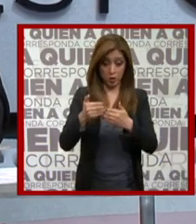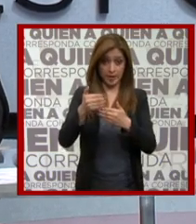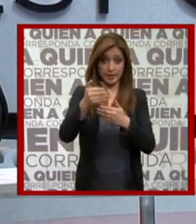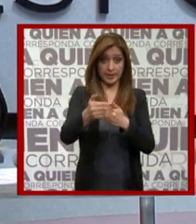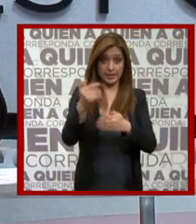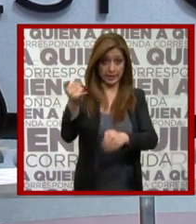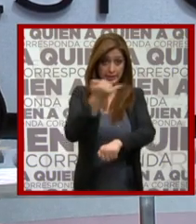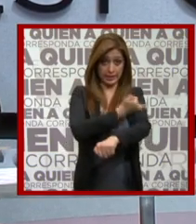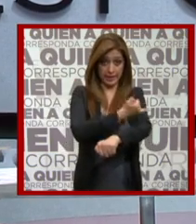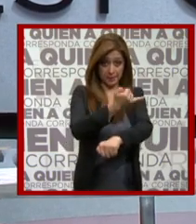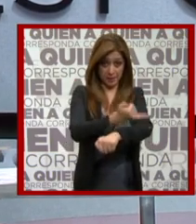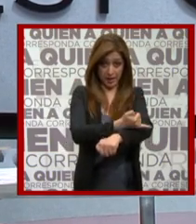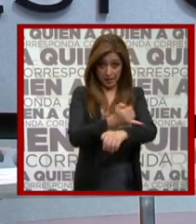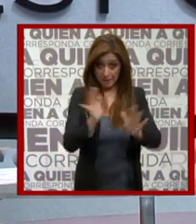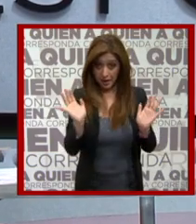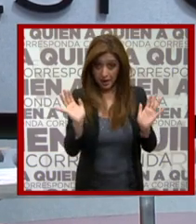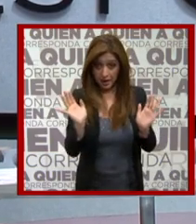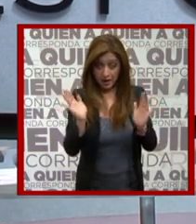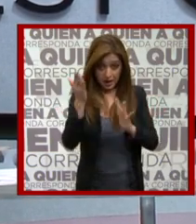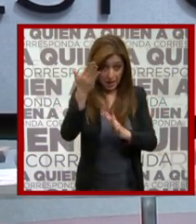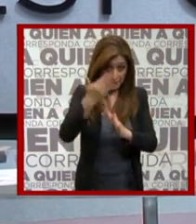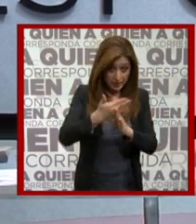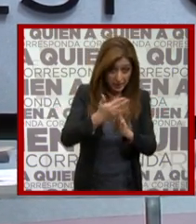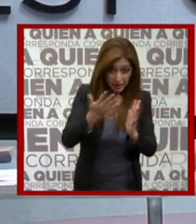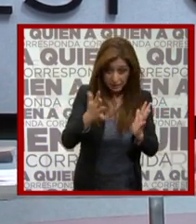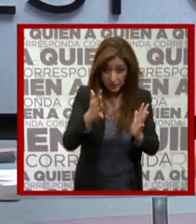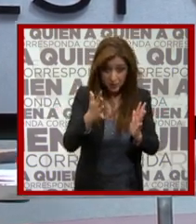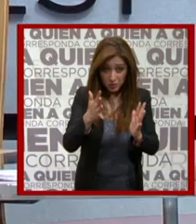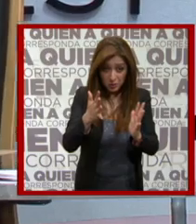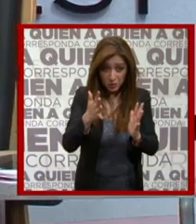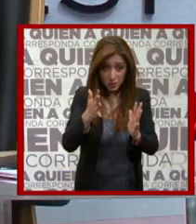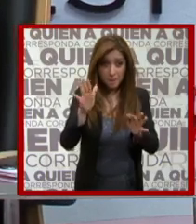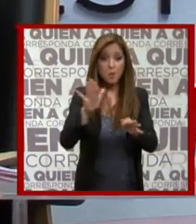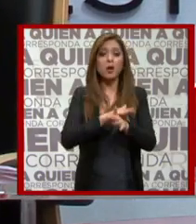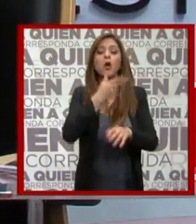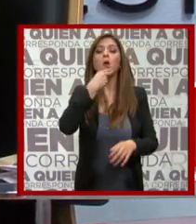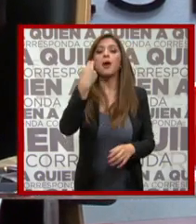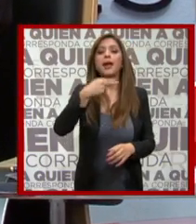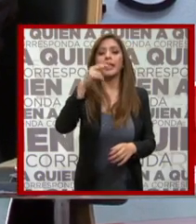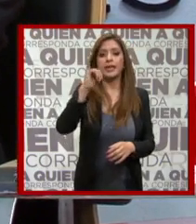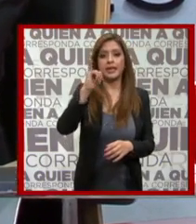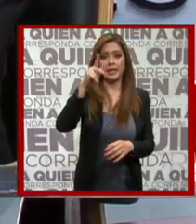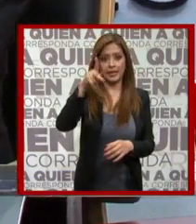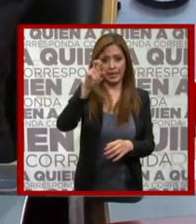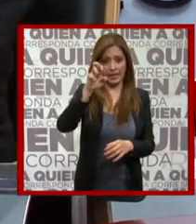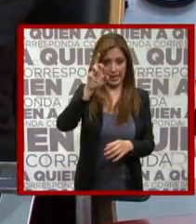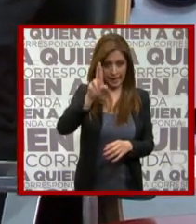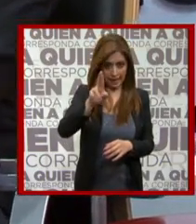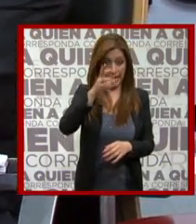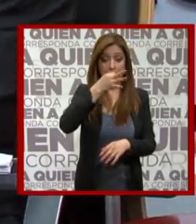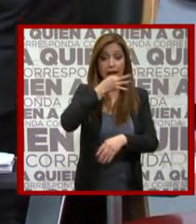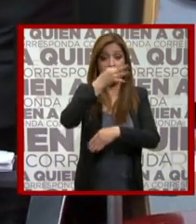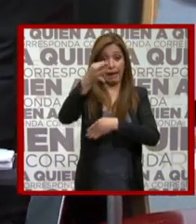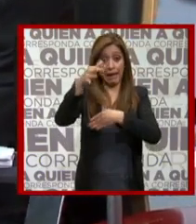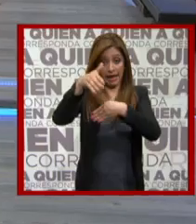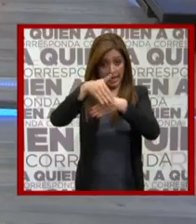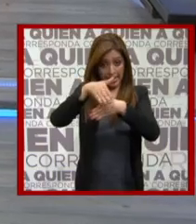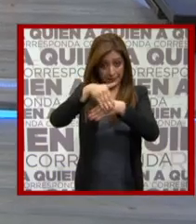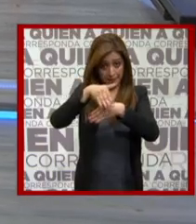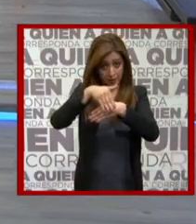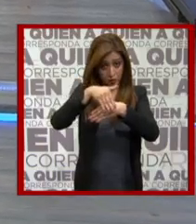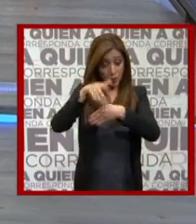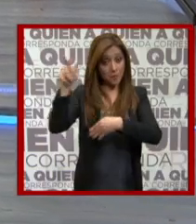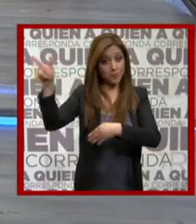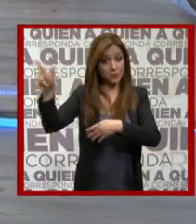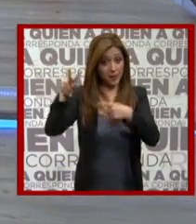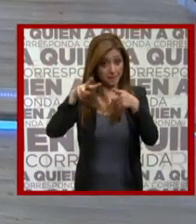¿Pasando Xochimilco hacia Iztapalapa? Así ya quedan todos bien, ¿no? Es que Iker me manda esto, un aviso que dice en el